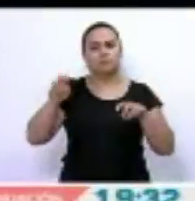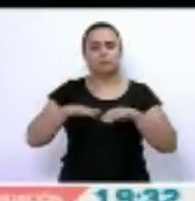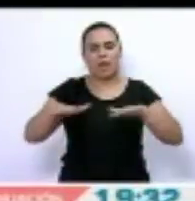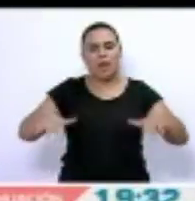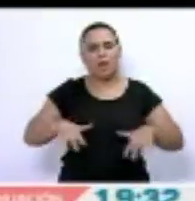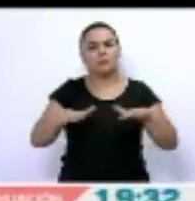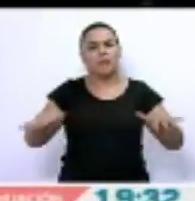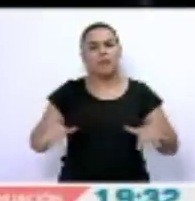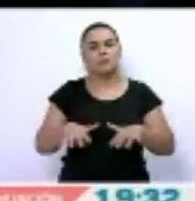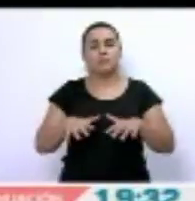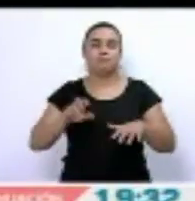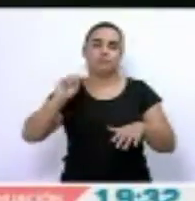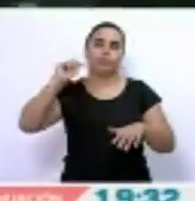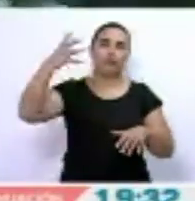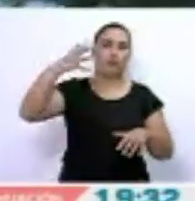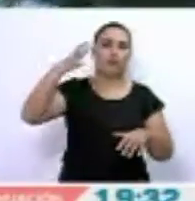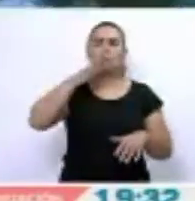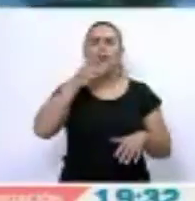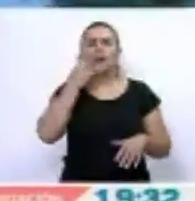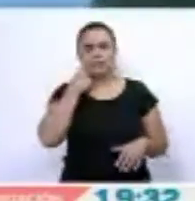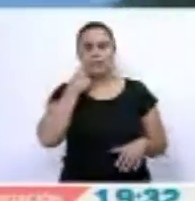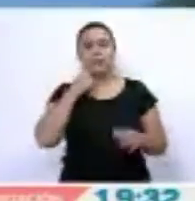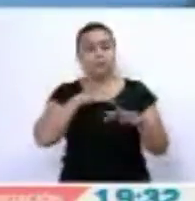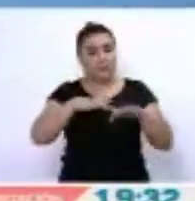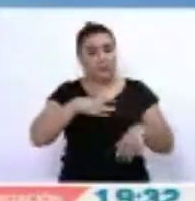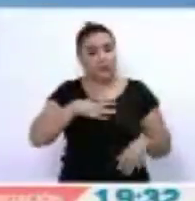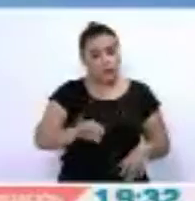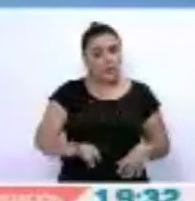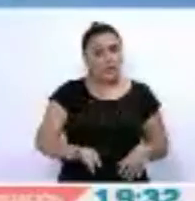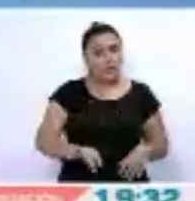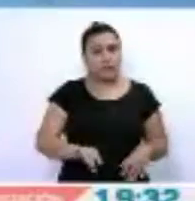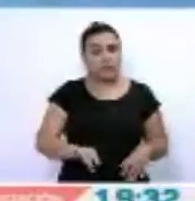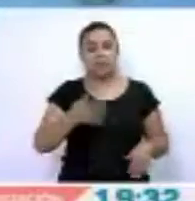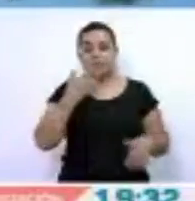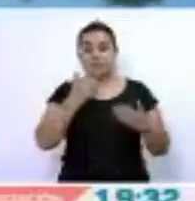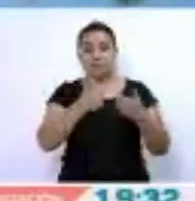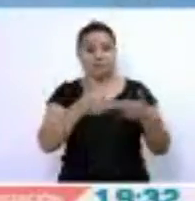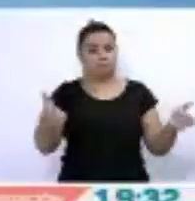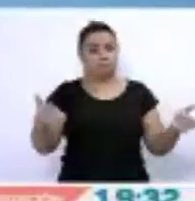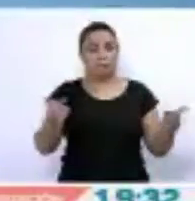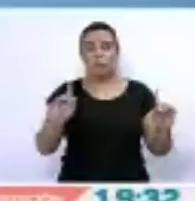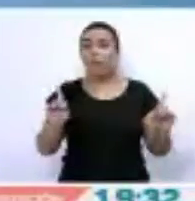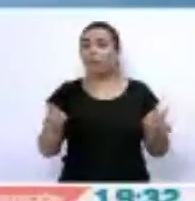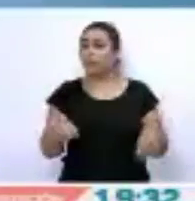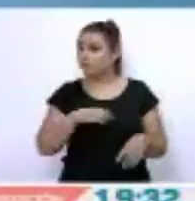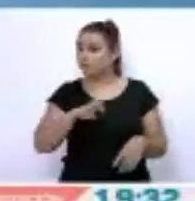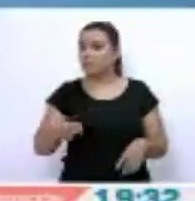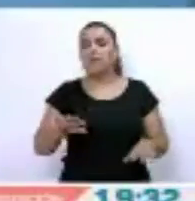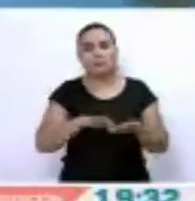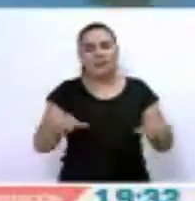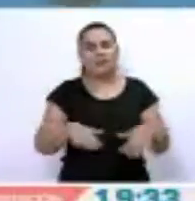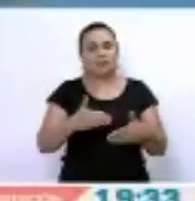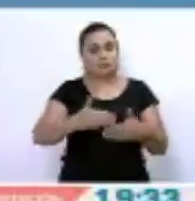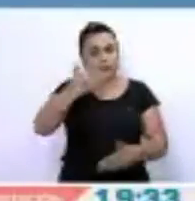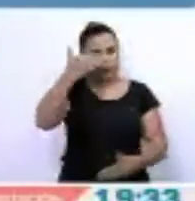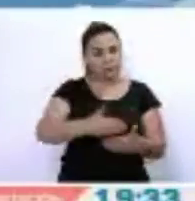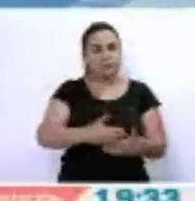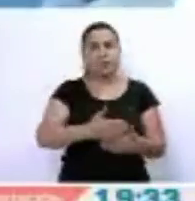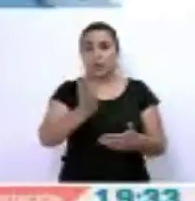a ponernos a tomar el sol, porque, Estefanía, ¿vamos a poder bañarnos aunque esa compuerta no esté puesta? Nos podremos bañar aunque la compuerta no esté puesta,